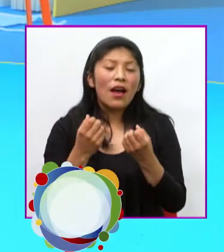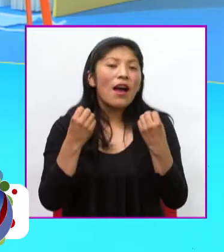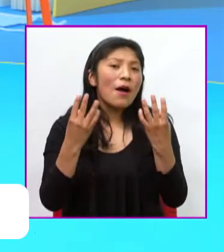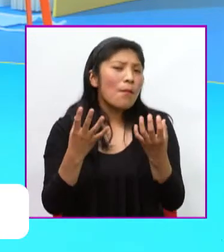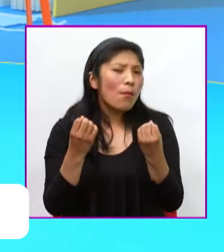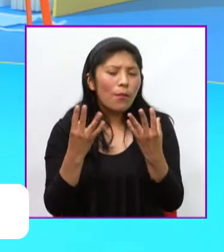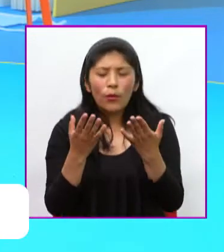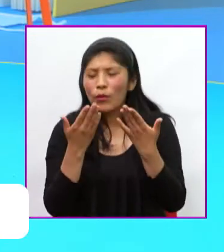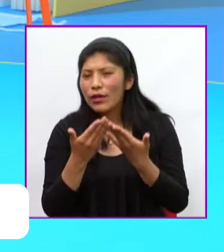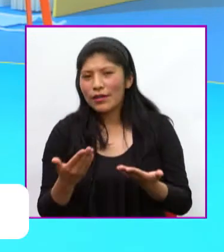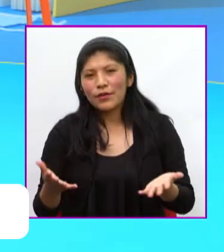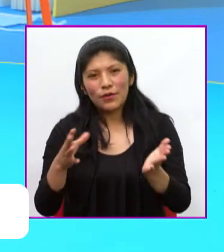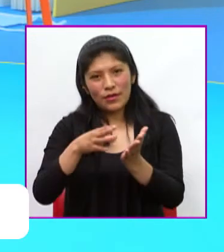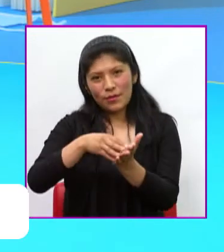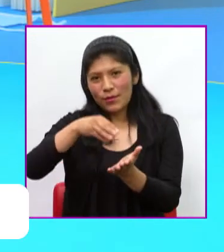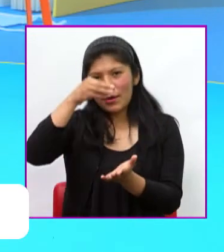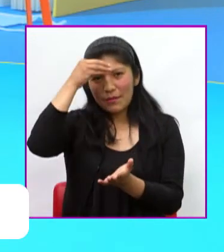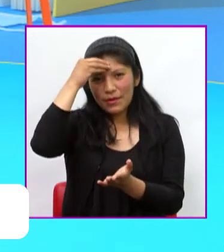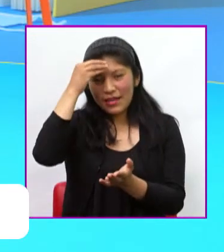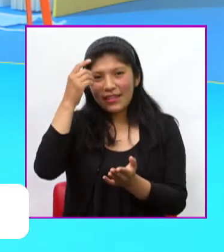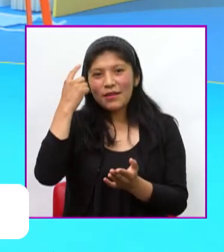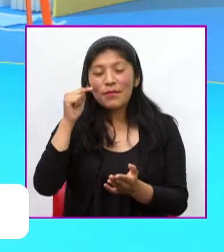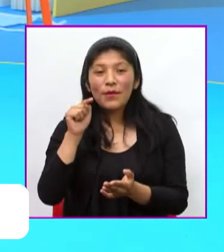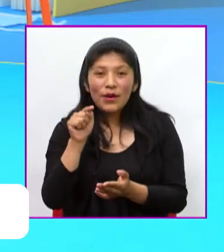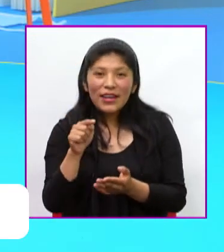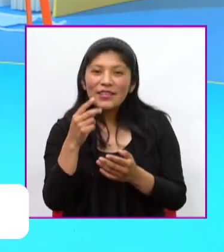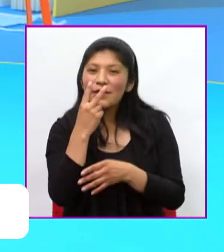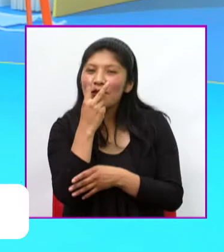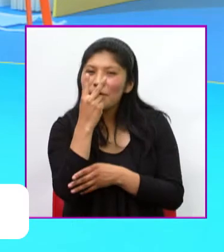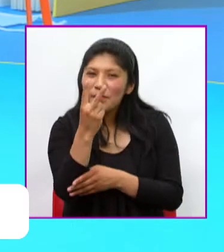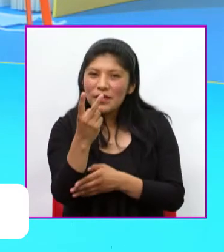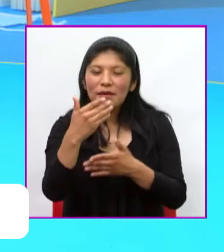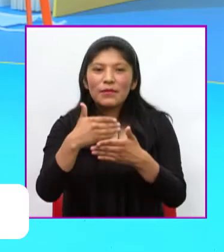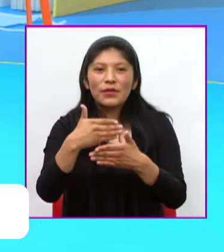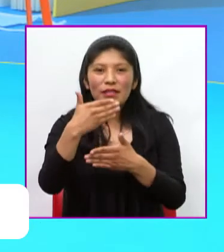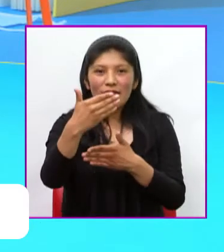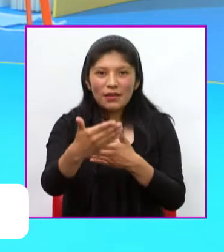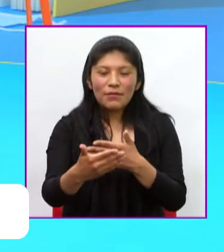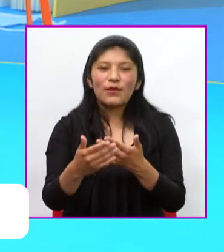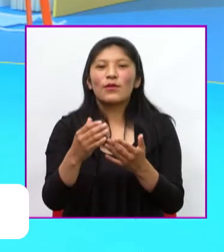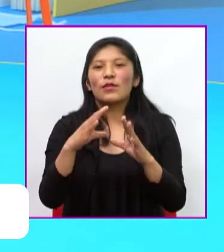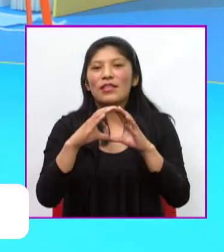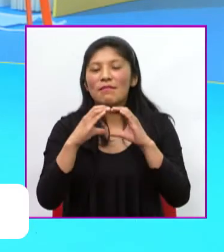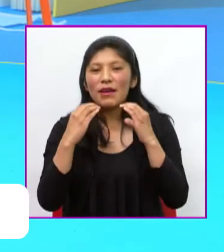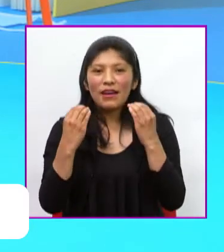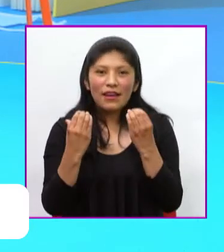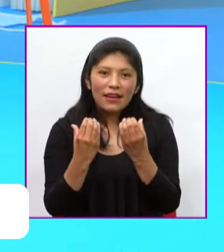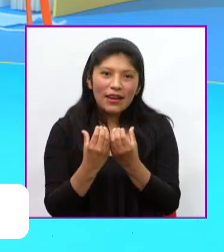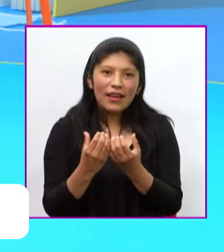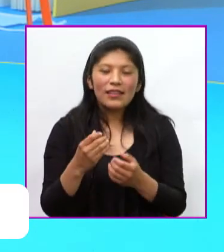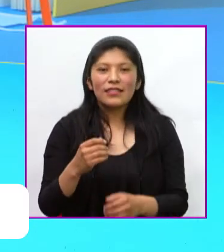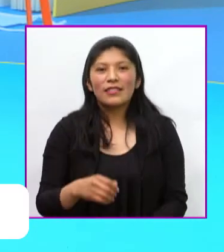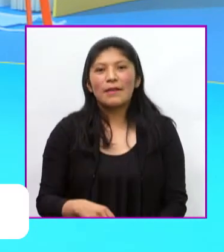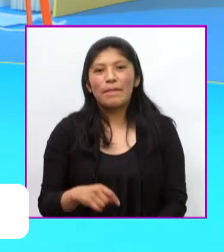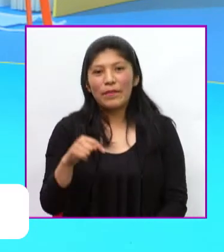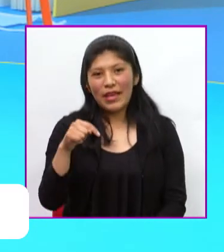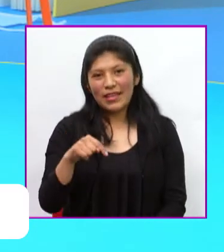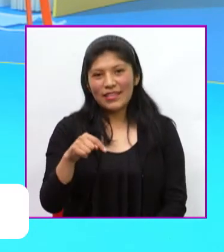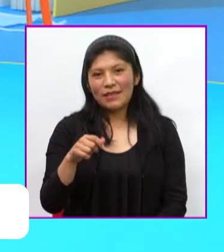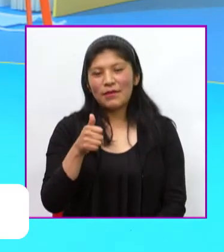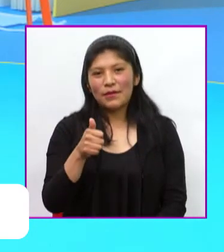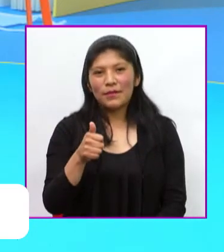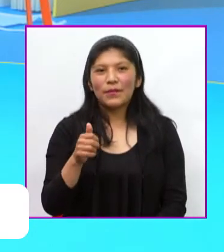cosas más por aprender, así que nos vemos la próxima sesión en el mismo